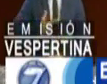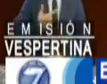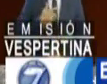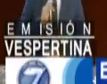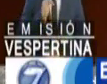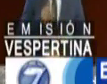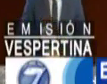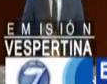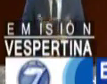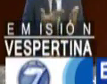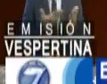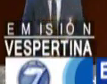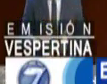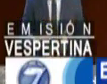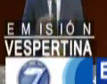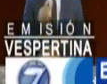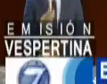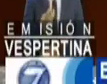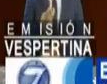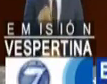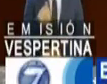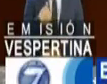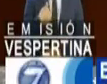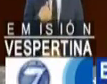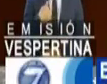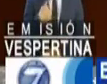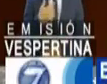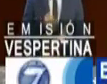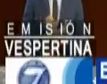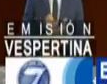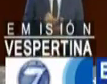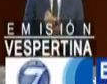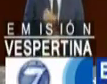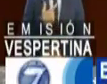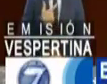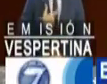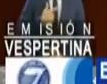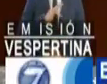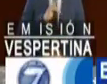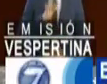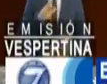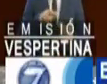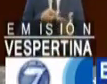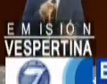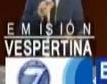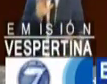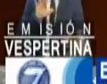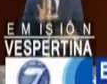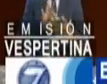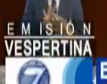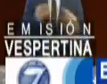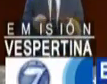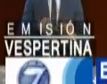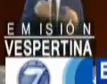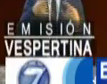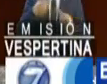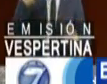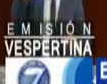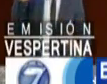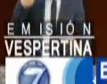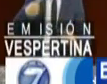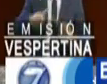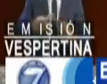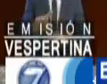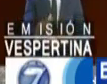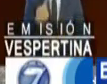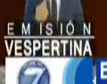mi más firme voluntad de llevar a cabo estas relaciones al punto más alto en nuestra historia para el beneficio de